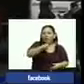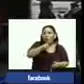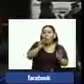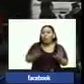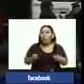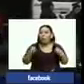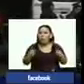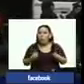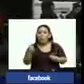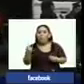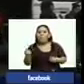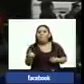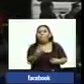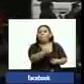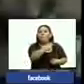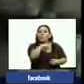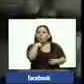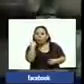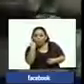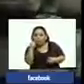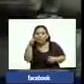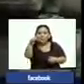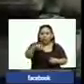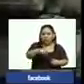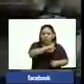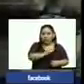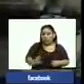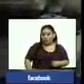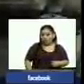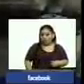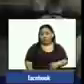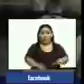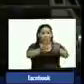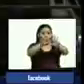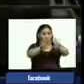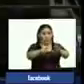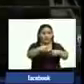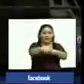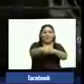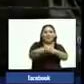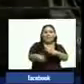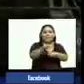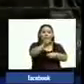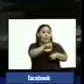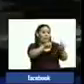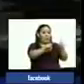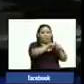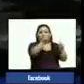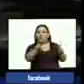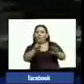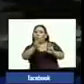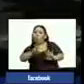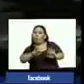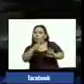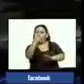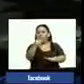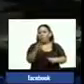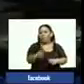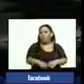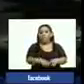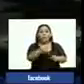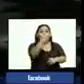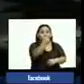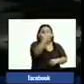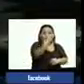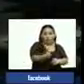mantienen las cifras de muertes dolosas en el país. Durante los primeros ocho días de diciembre de ese año, se mantiene como promedio cuatro